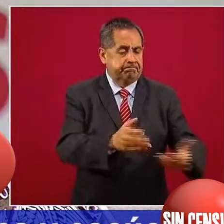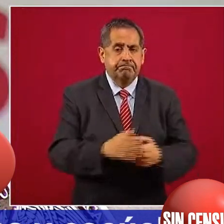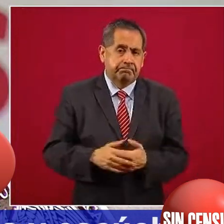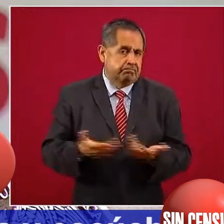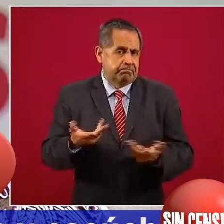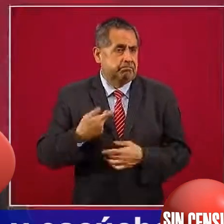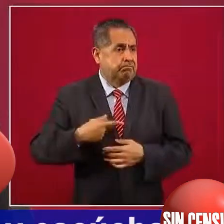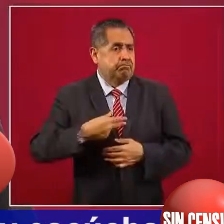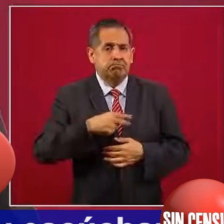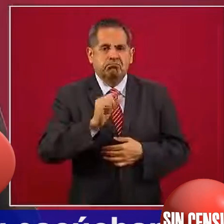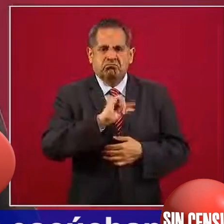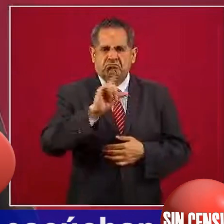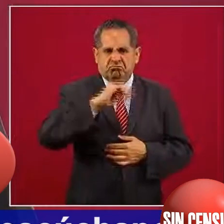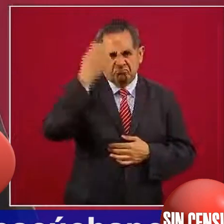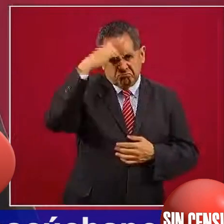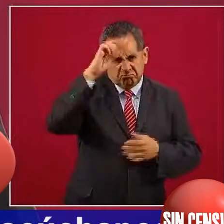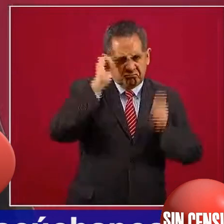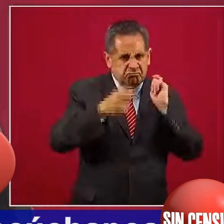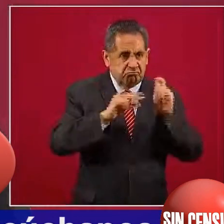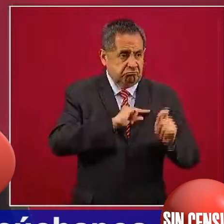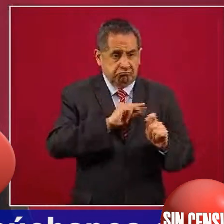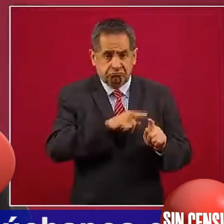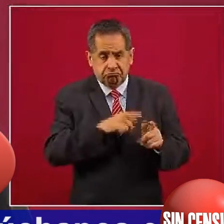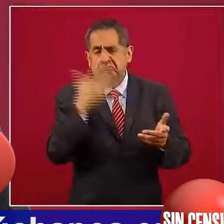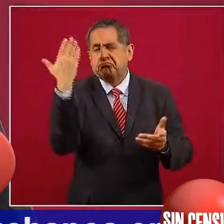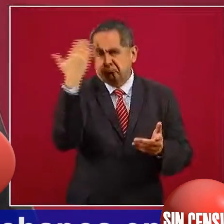Entonces, sí nos ayudó